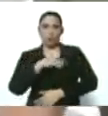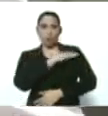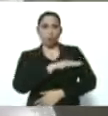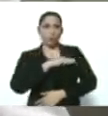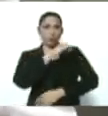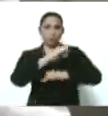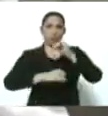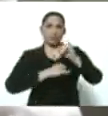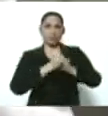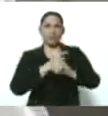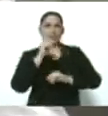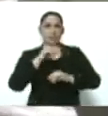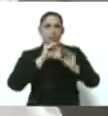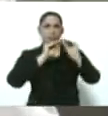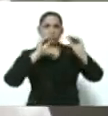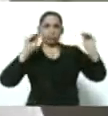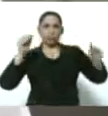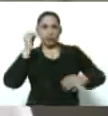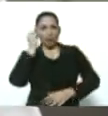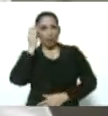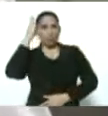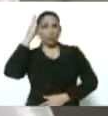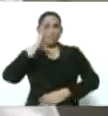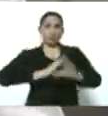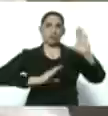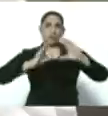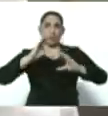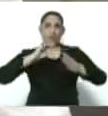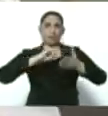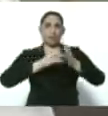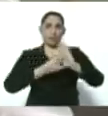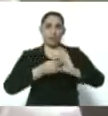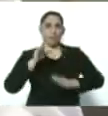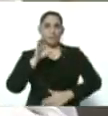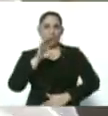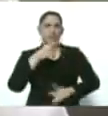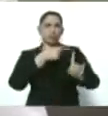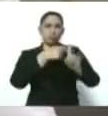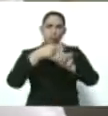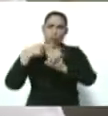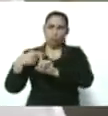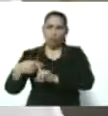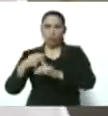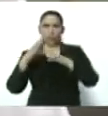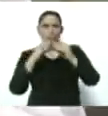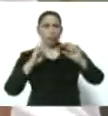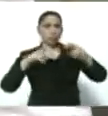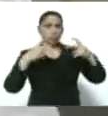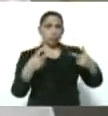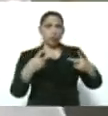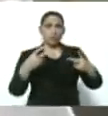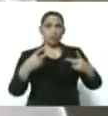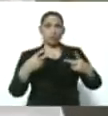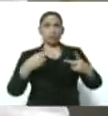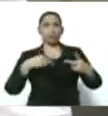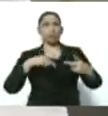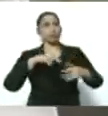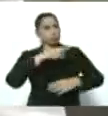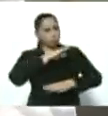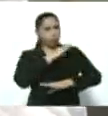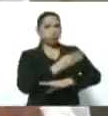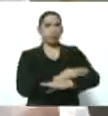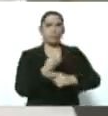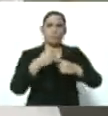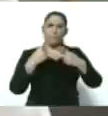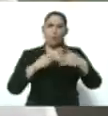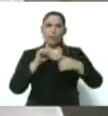internacional y llamando a las capacidades científicas y técnicas del país a sumar a estas alternativas que menciono muchas otras. En el